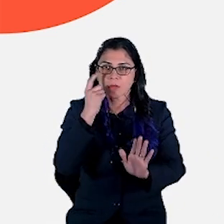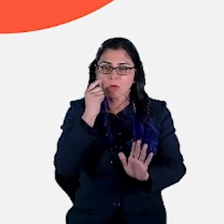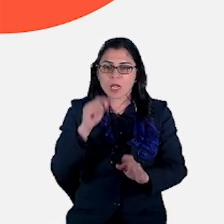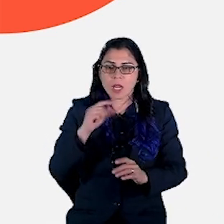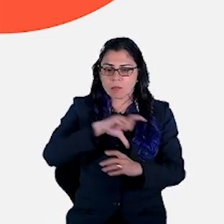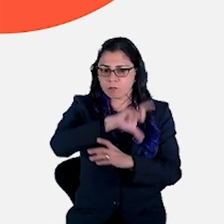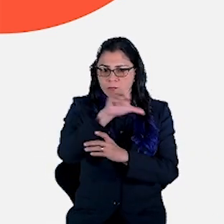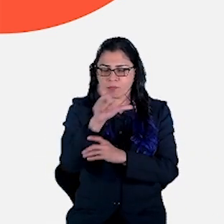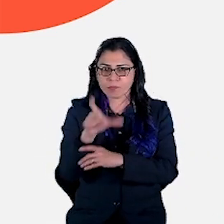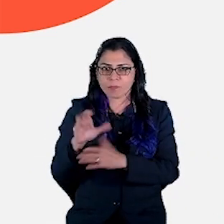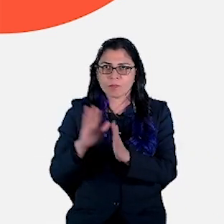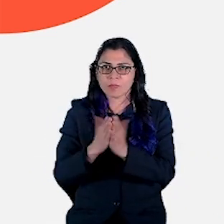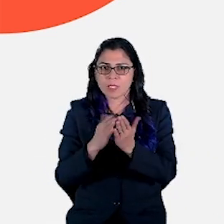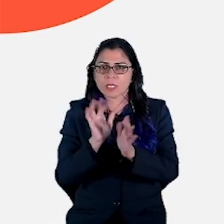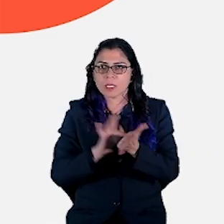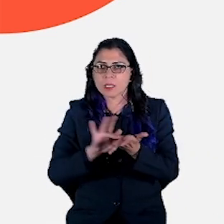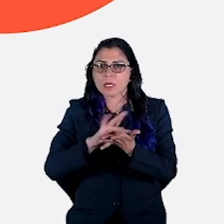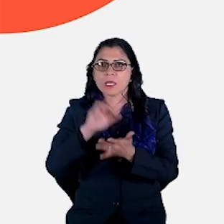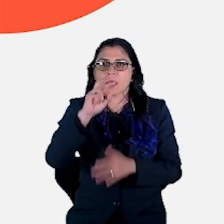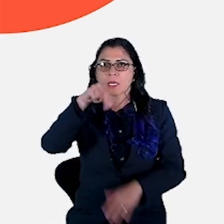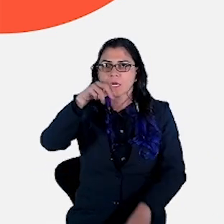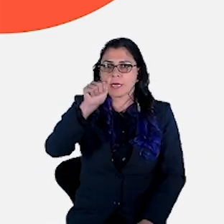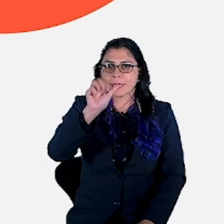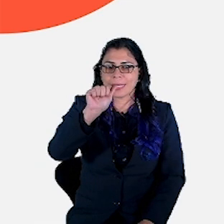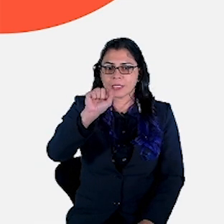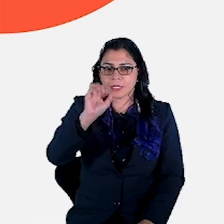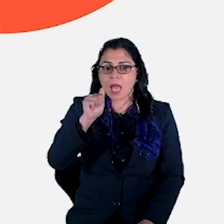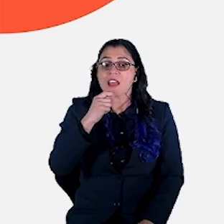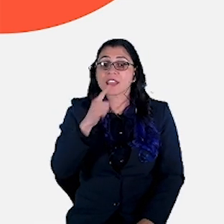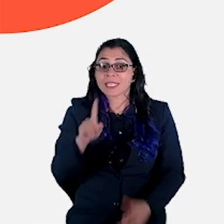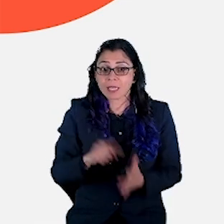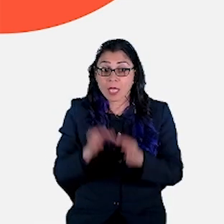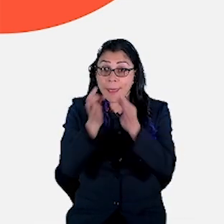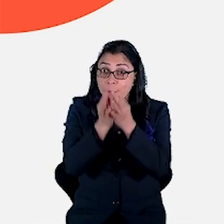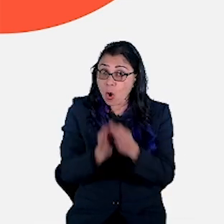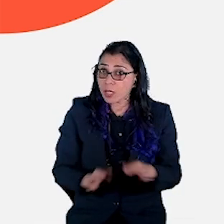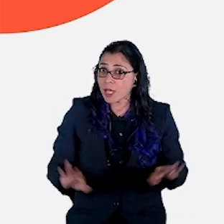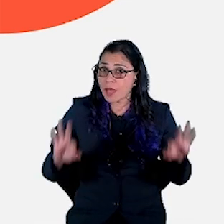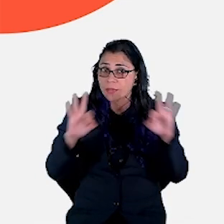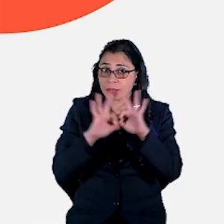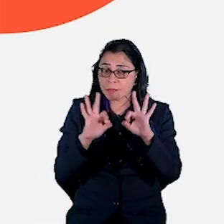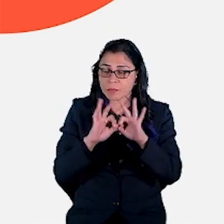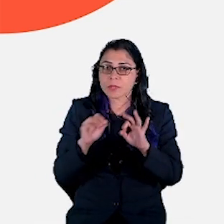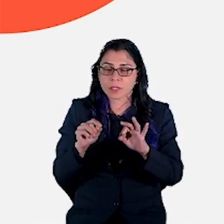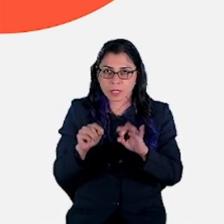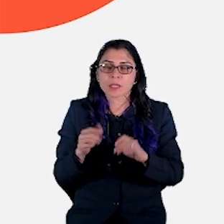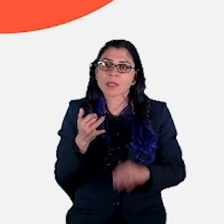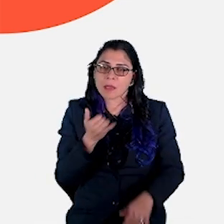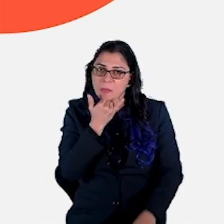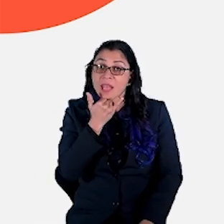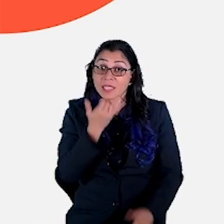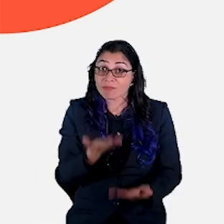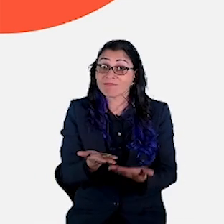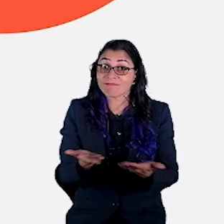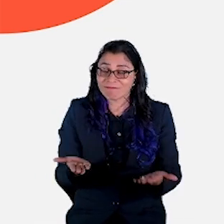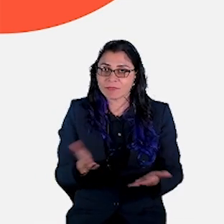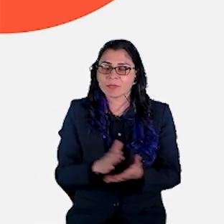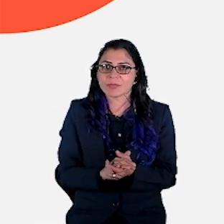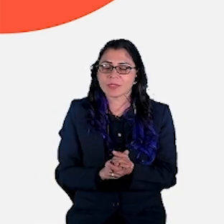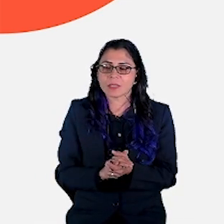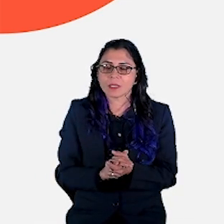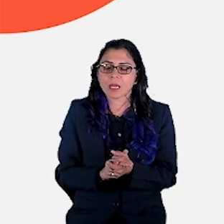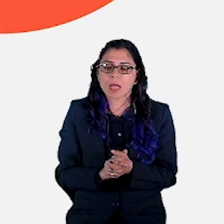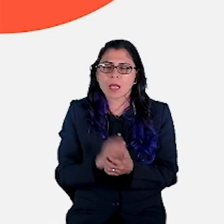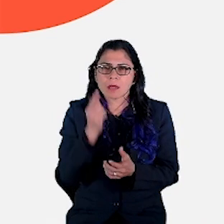NASA como uno de los eventos geológicos más importantes que aquí han ocurrido si nos vamos un poquito más cerca